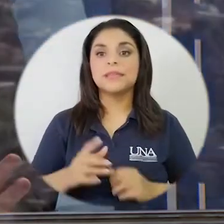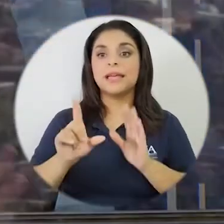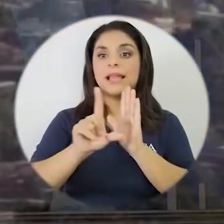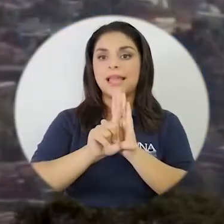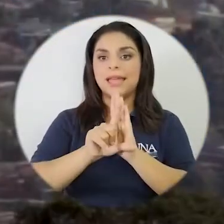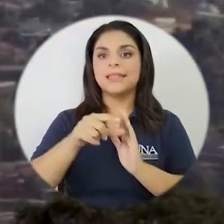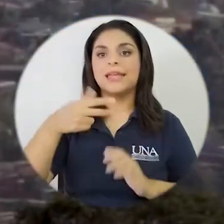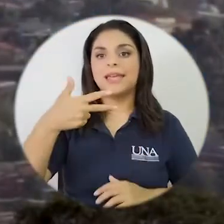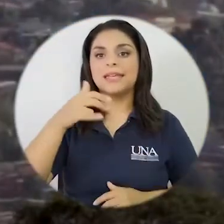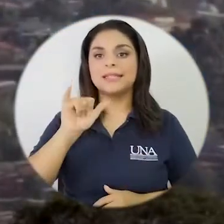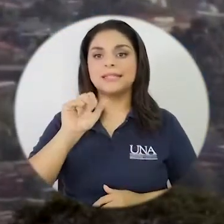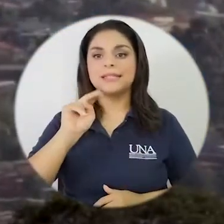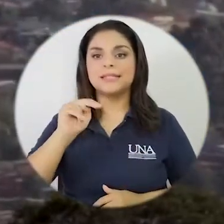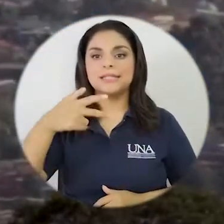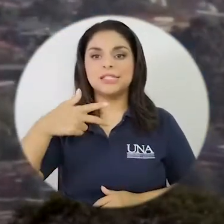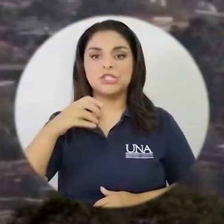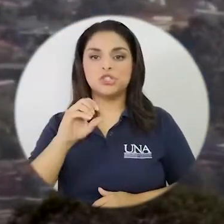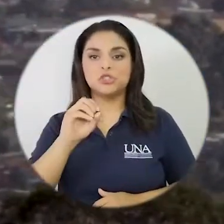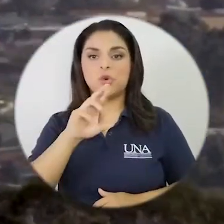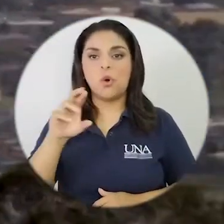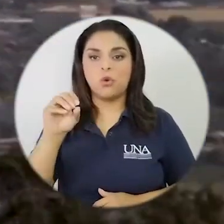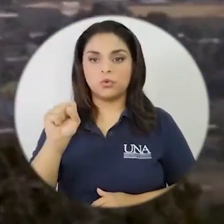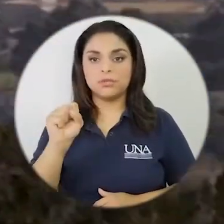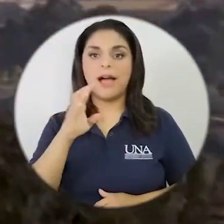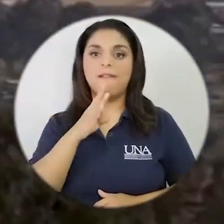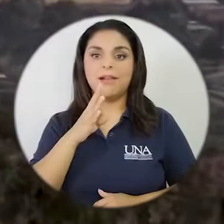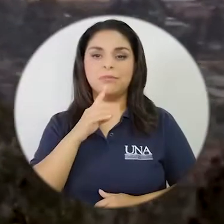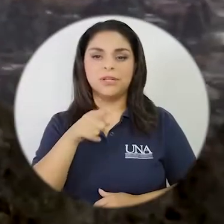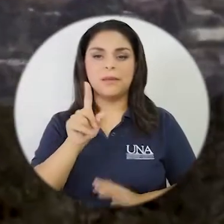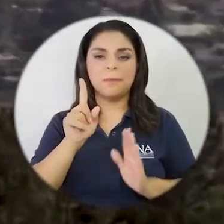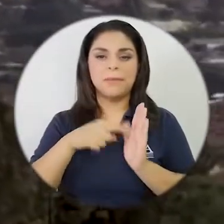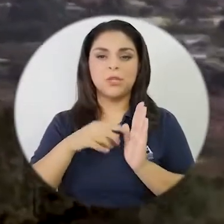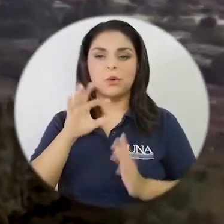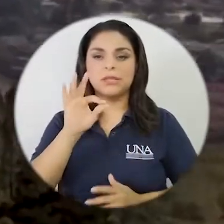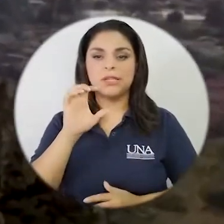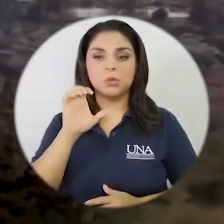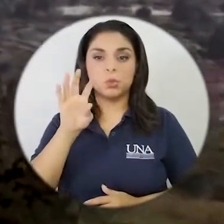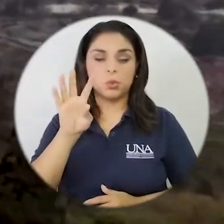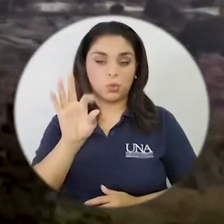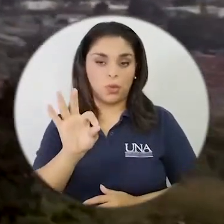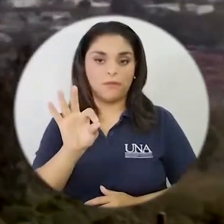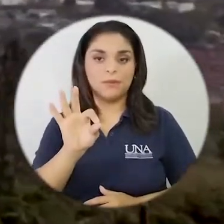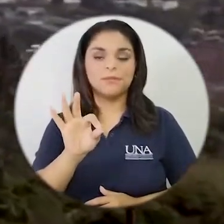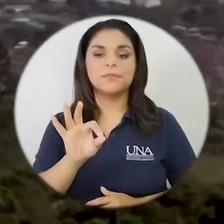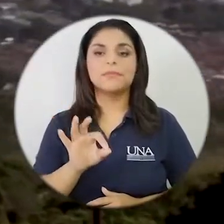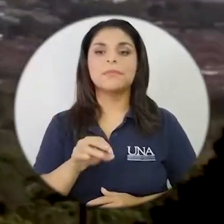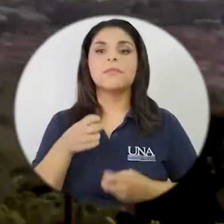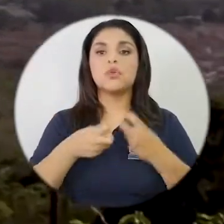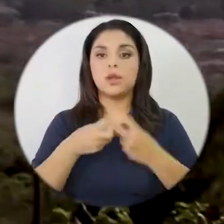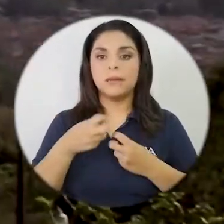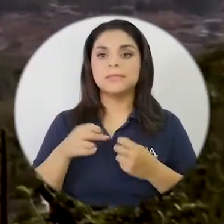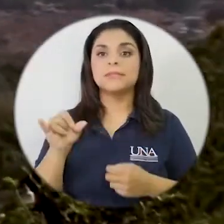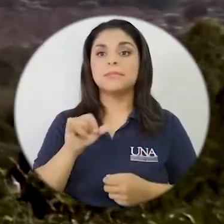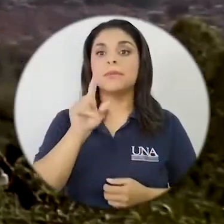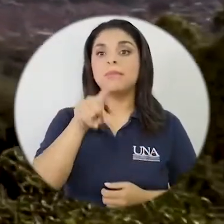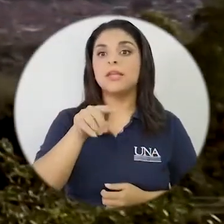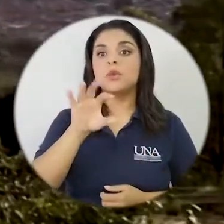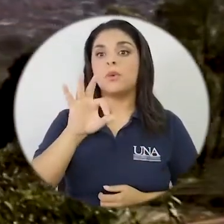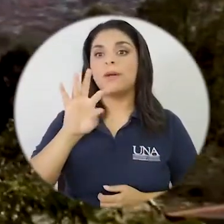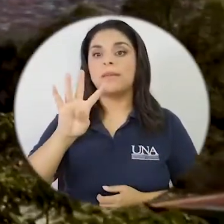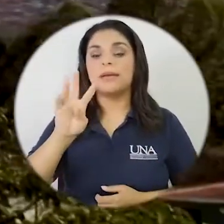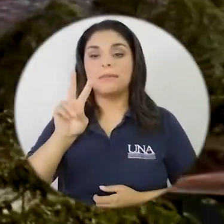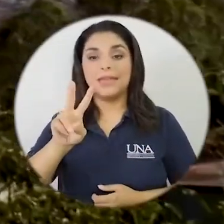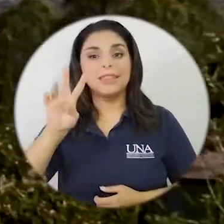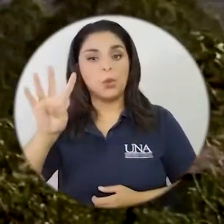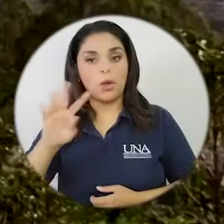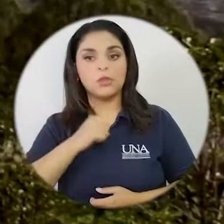que la ley de Chinchorros, la que le estaba hablando ahora, de 1909, dentro de las más importantes, ¿verdad? En 1924,